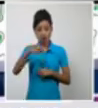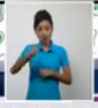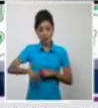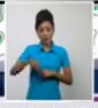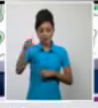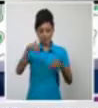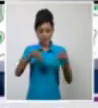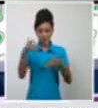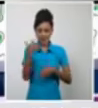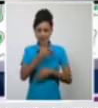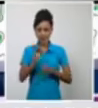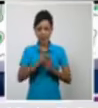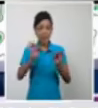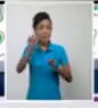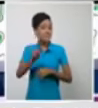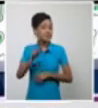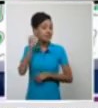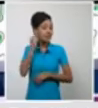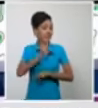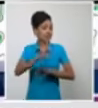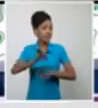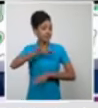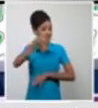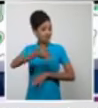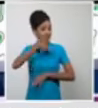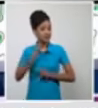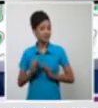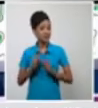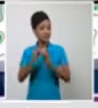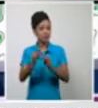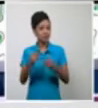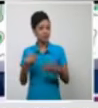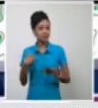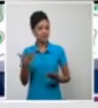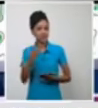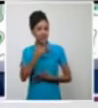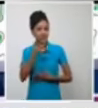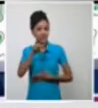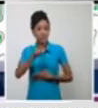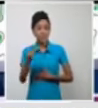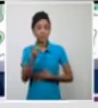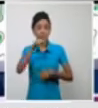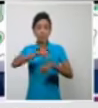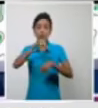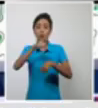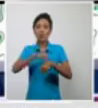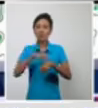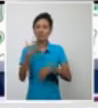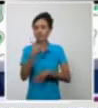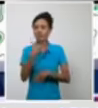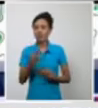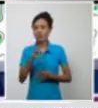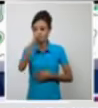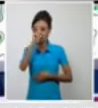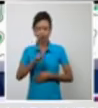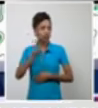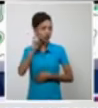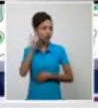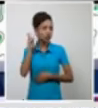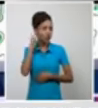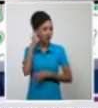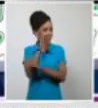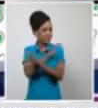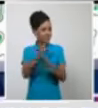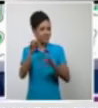del especialista que ya les había anunciado en nuestro primer momento, y se trata de la doctora en ciencias Georgina